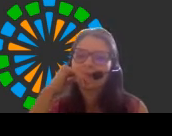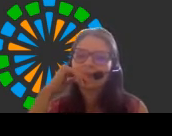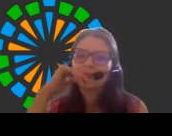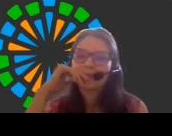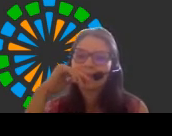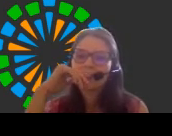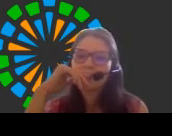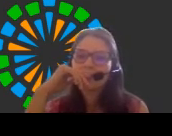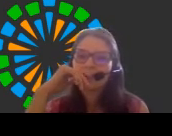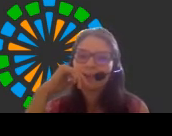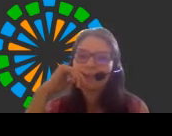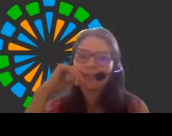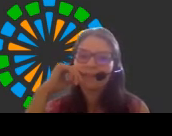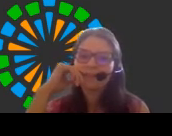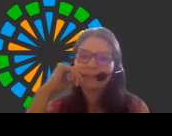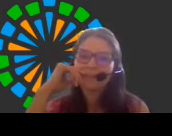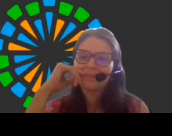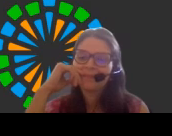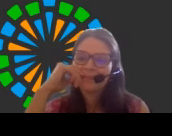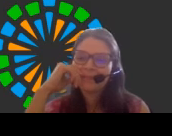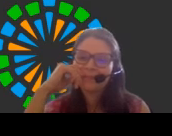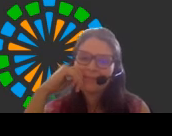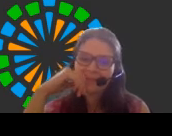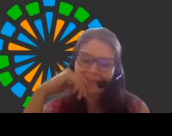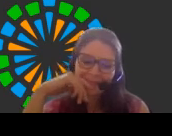el video que acabamos de ver